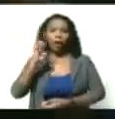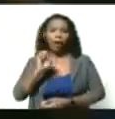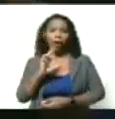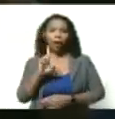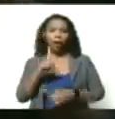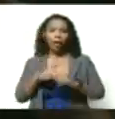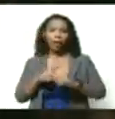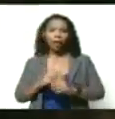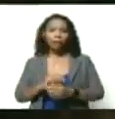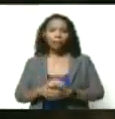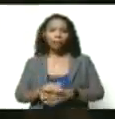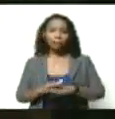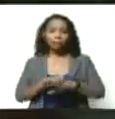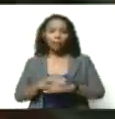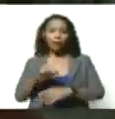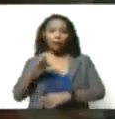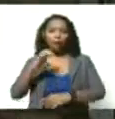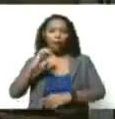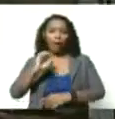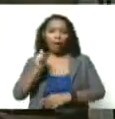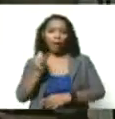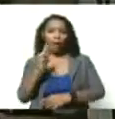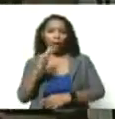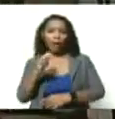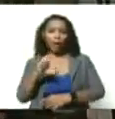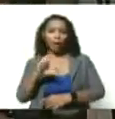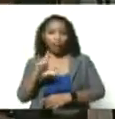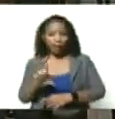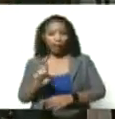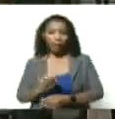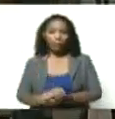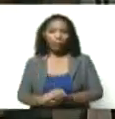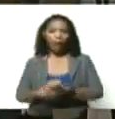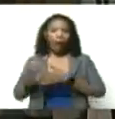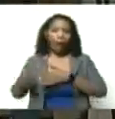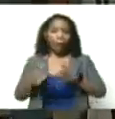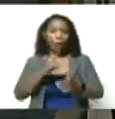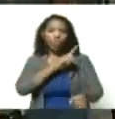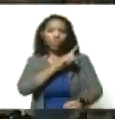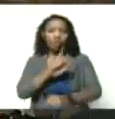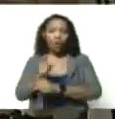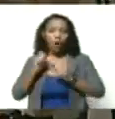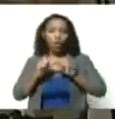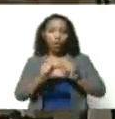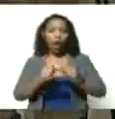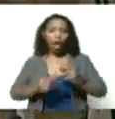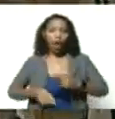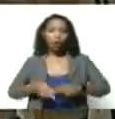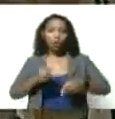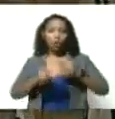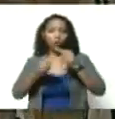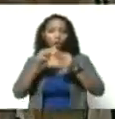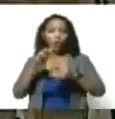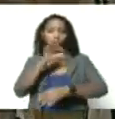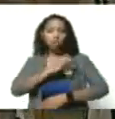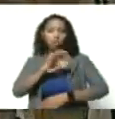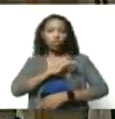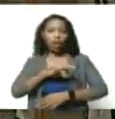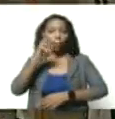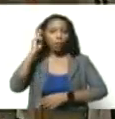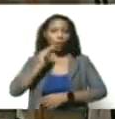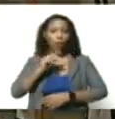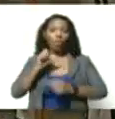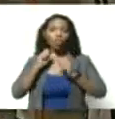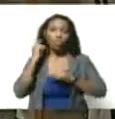Herrera. Pero el camino debe continuar, la construcción del socialismo bolivariano debe